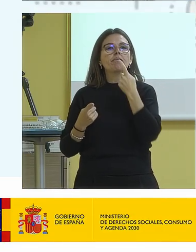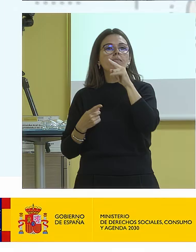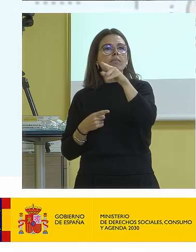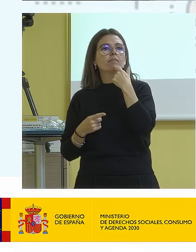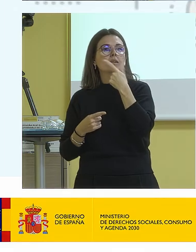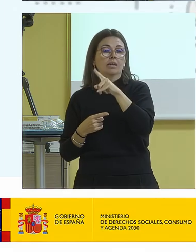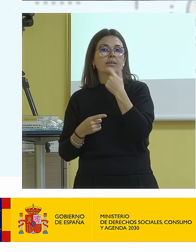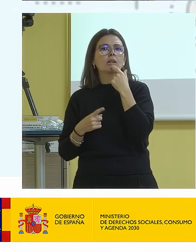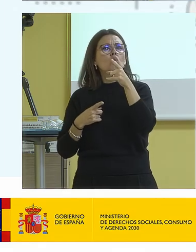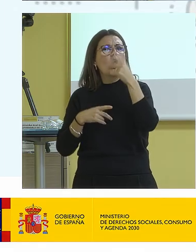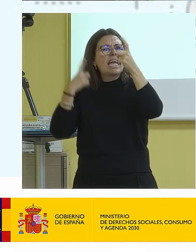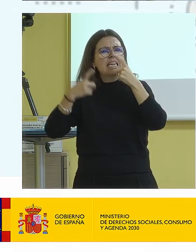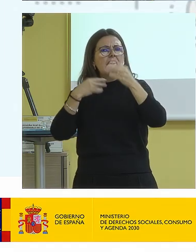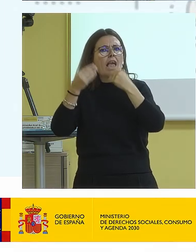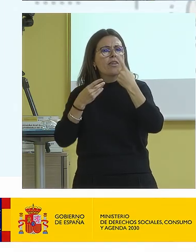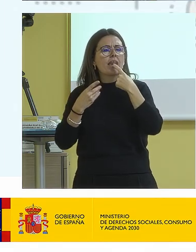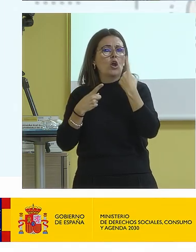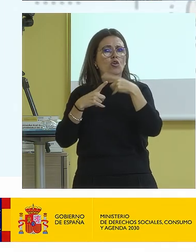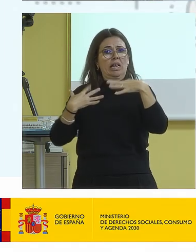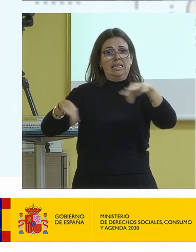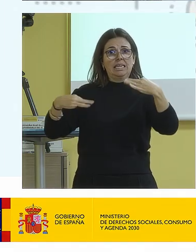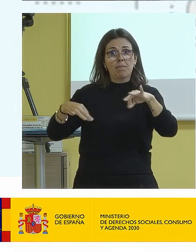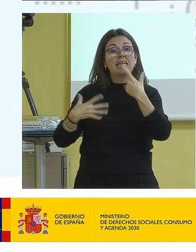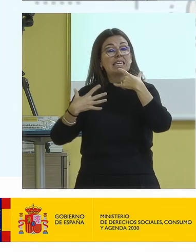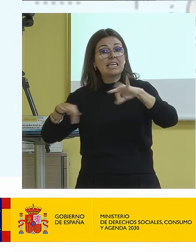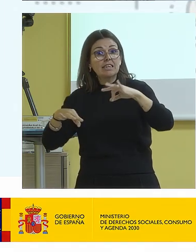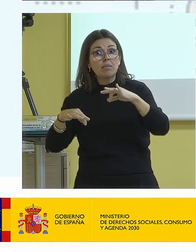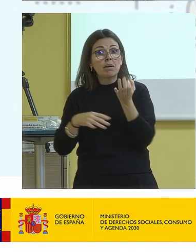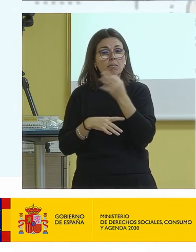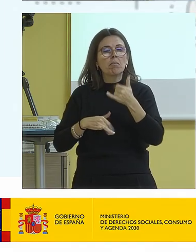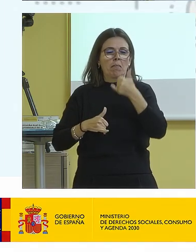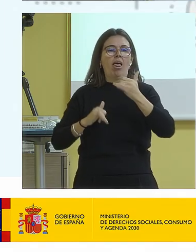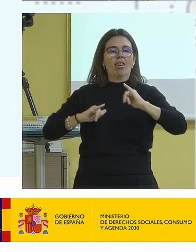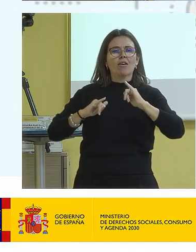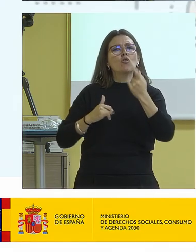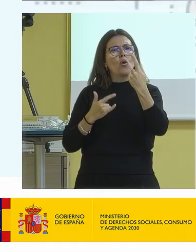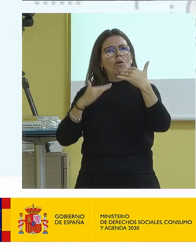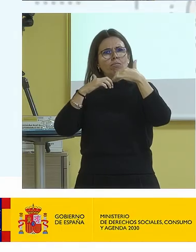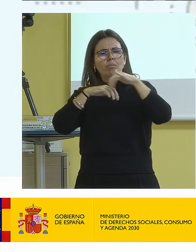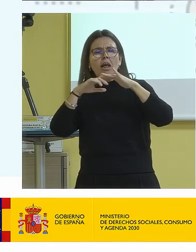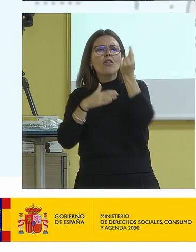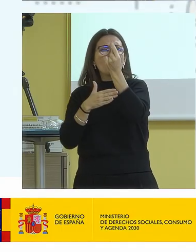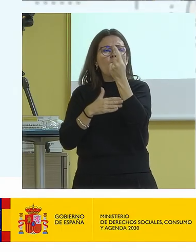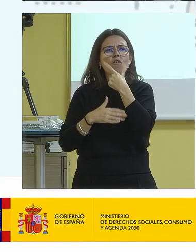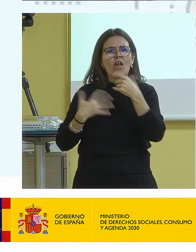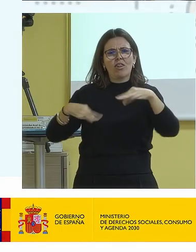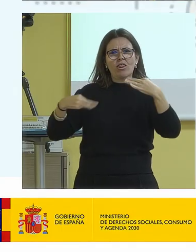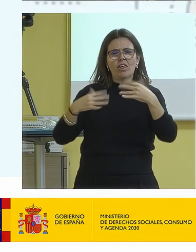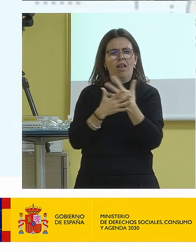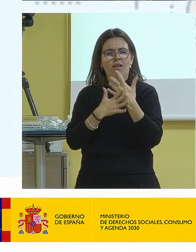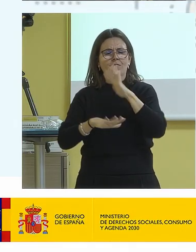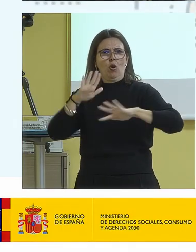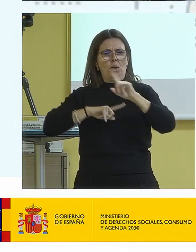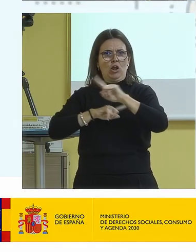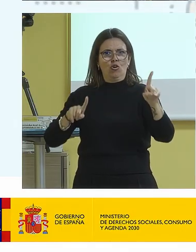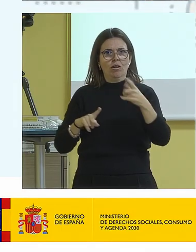con su navaja, ¿no? Intenta hacer las cosas lo más simples posibles y si es simple y me encaja, más divertido. Tú explícame el cerebro con 2 dibujitos y no me cuentes nada de redes ni me complique,